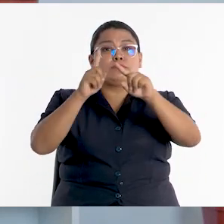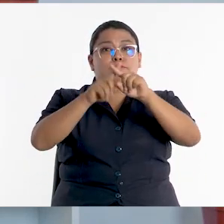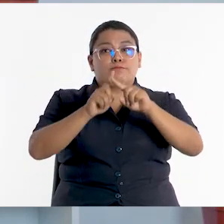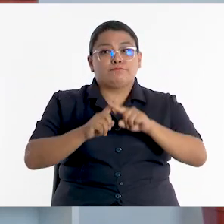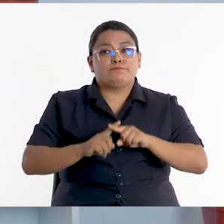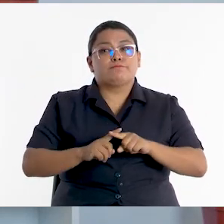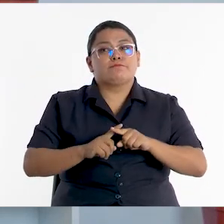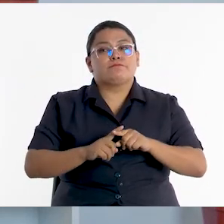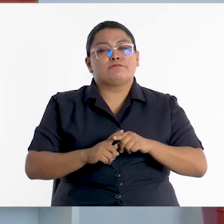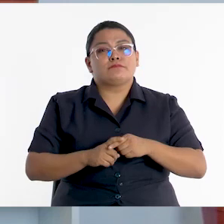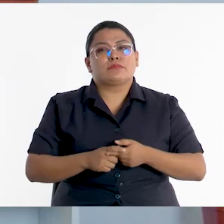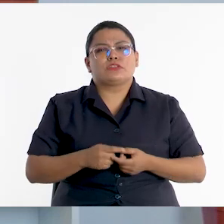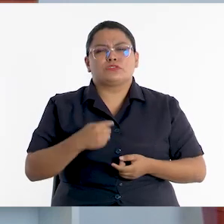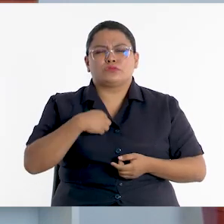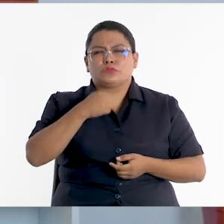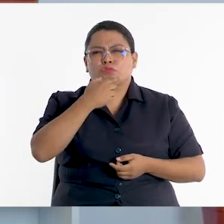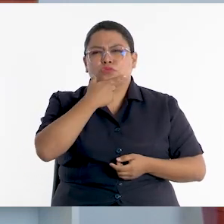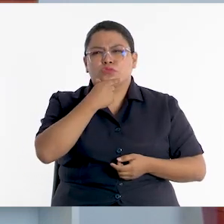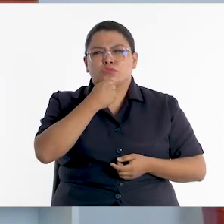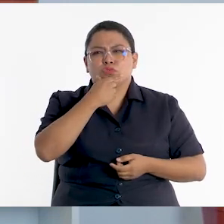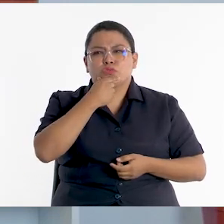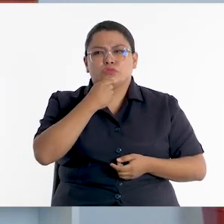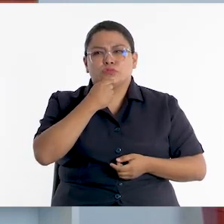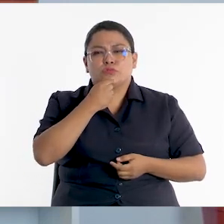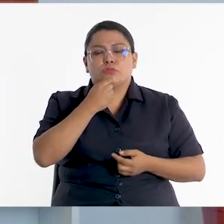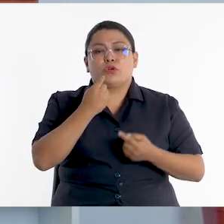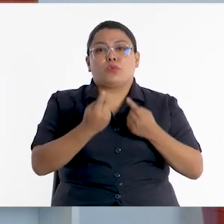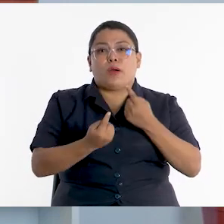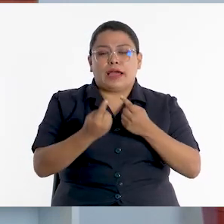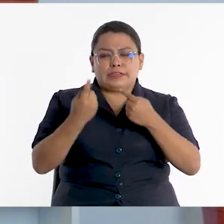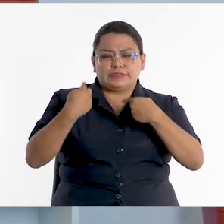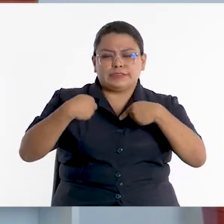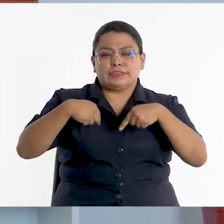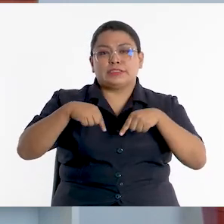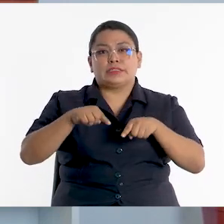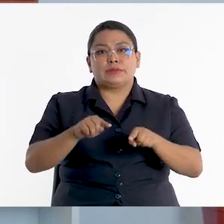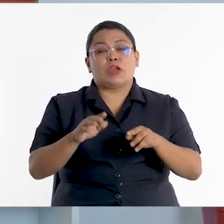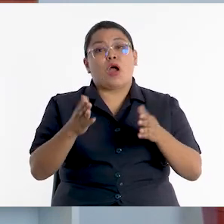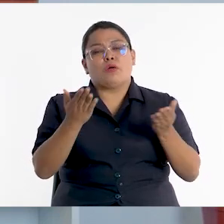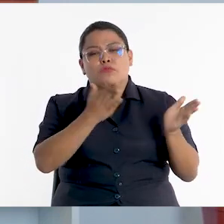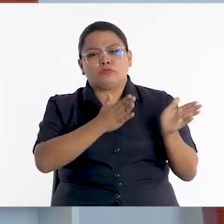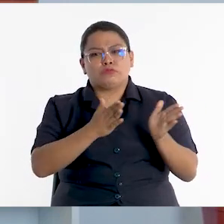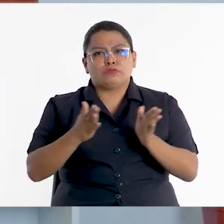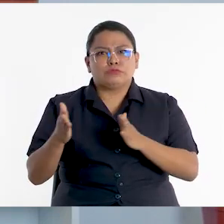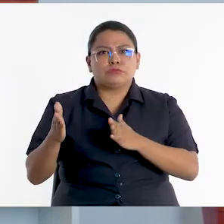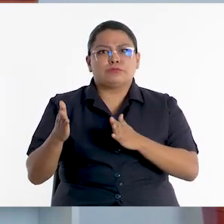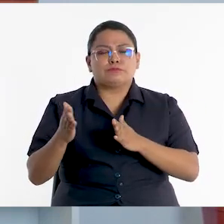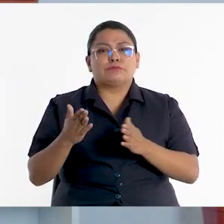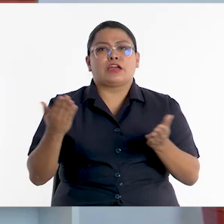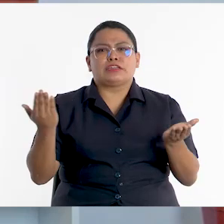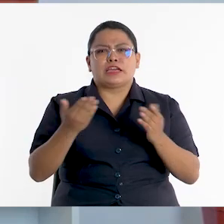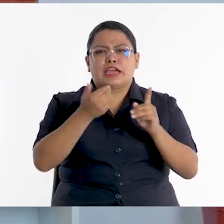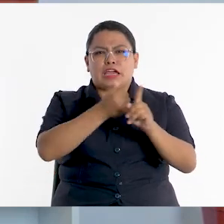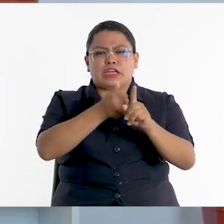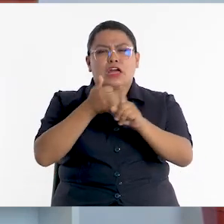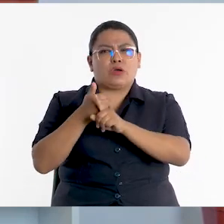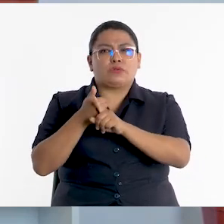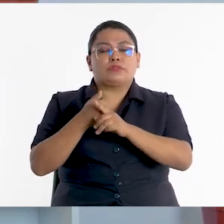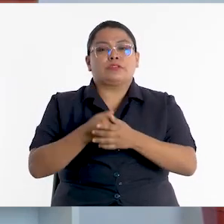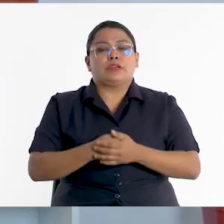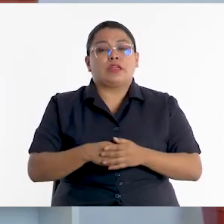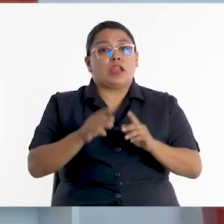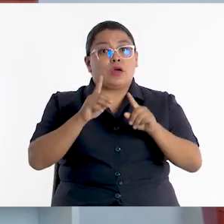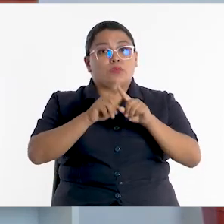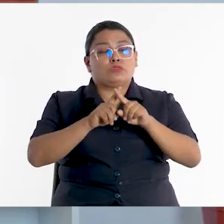tablas, me entra la duda. ¿Cuál es la secuencia o el orden en el que se abordan cada una de las